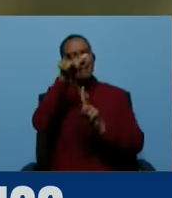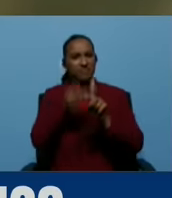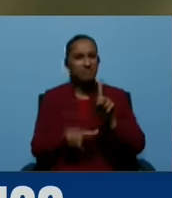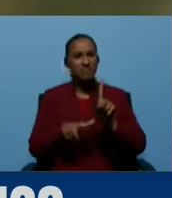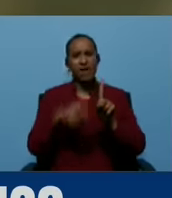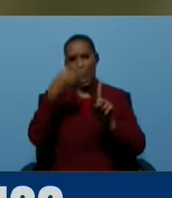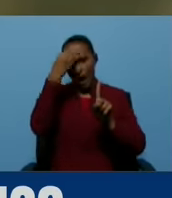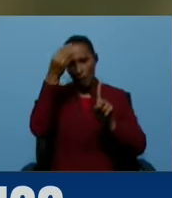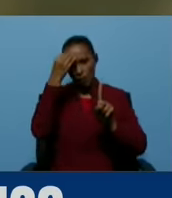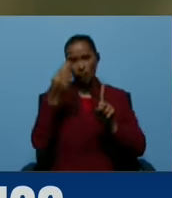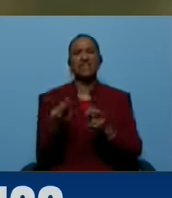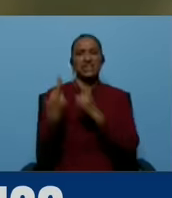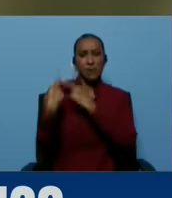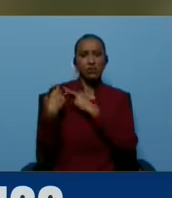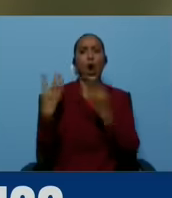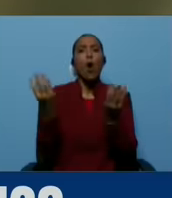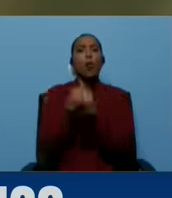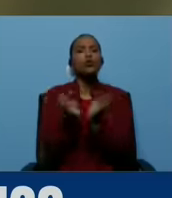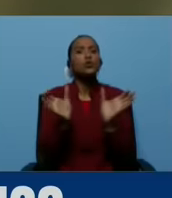su cómplice.